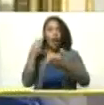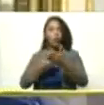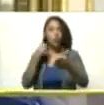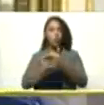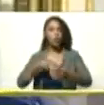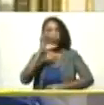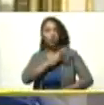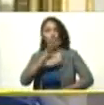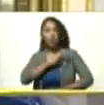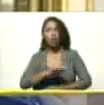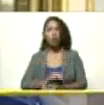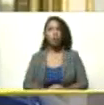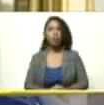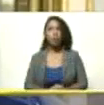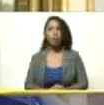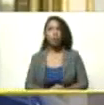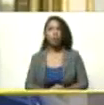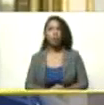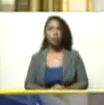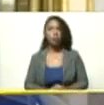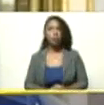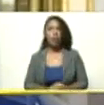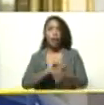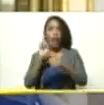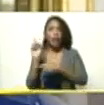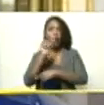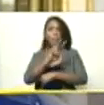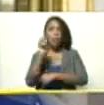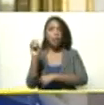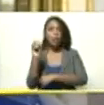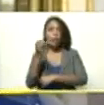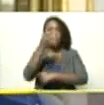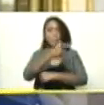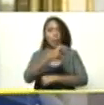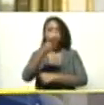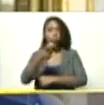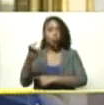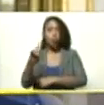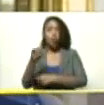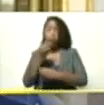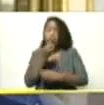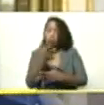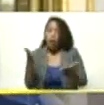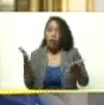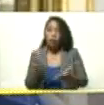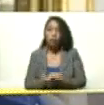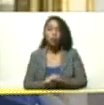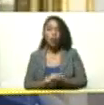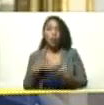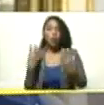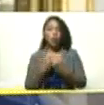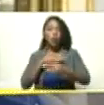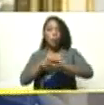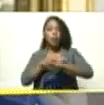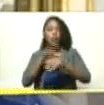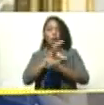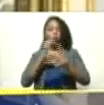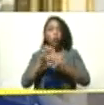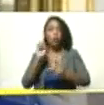social. Estos 20 compatriotas, bueno, con Ernesto Villegas 21,